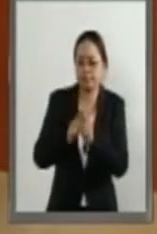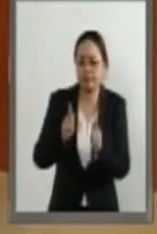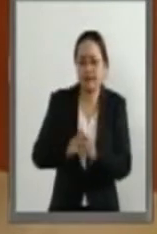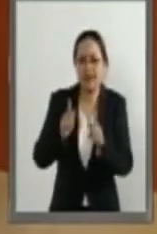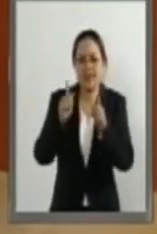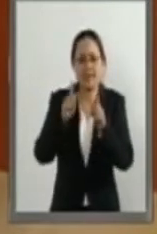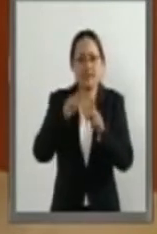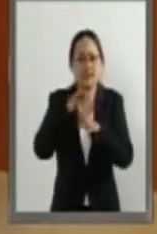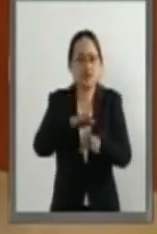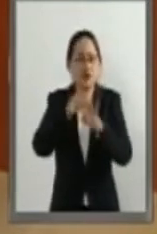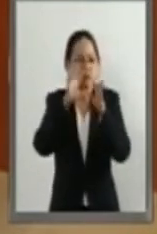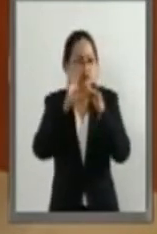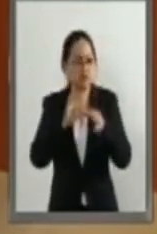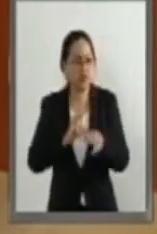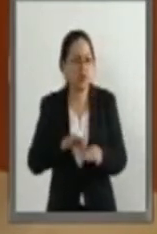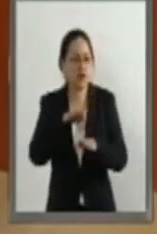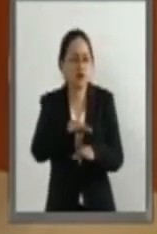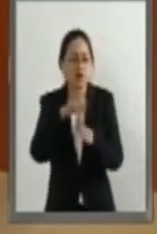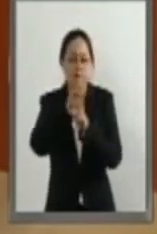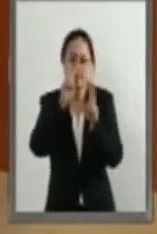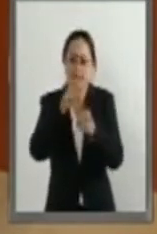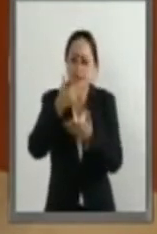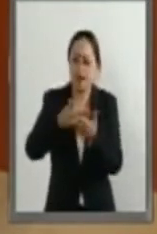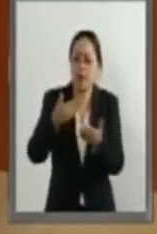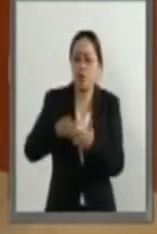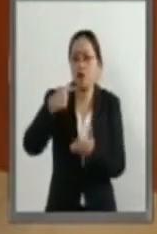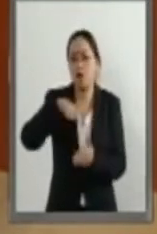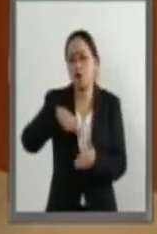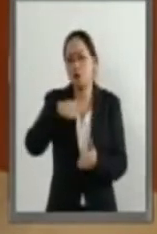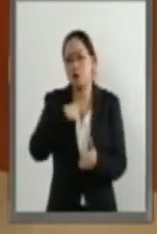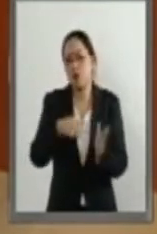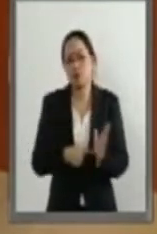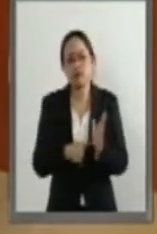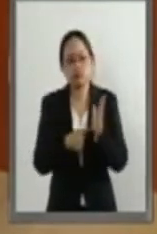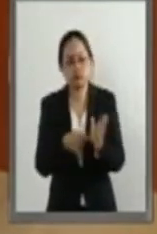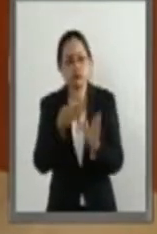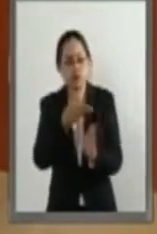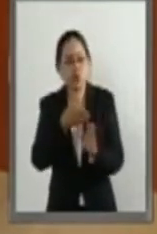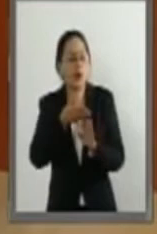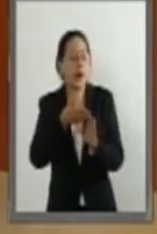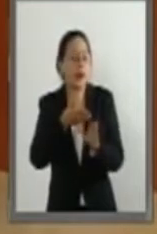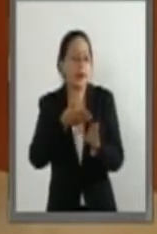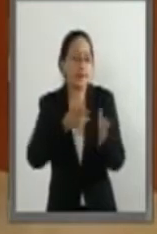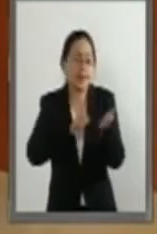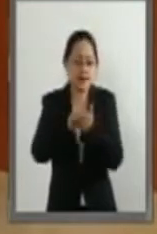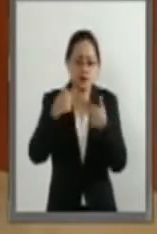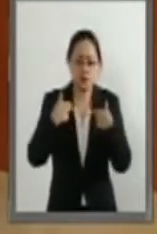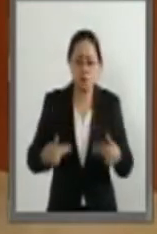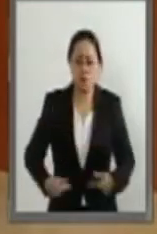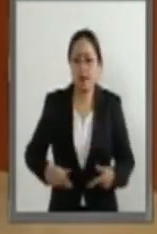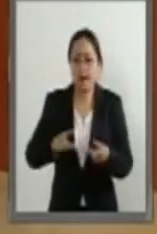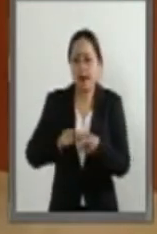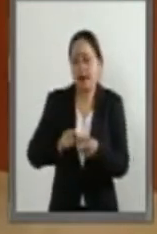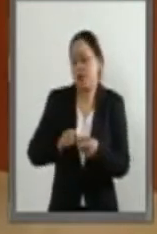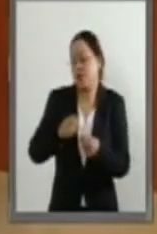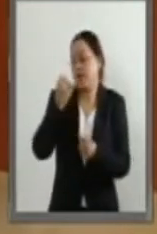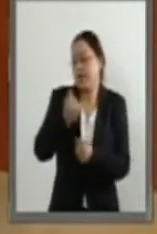síntesis del tema que hoy versa sobre esta iniciativa, que es sobre derechos humanos y violencia contra la